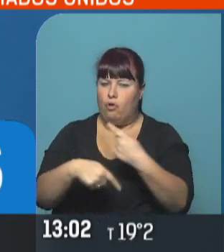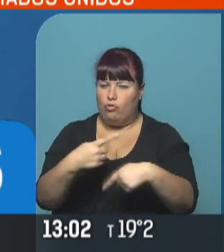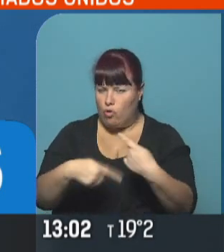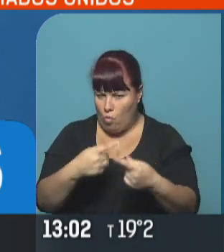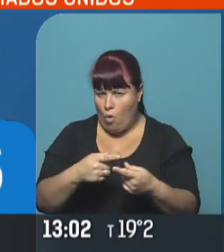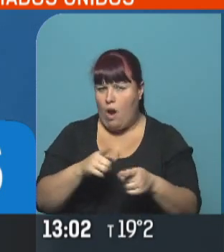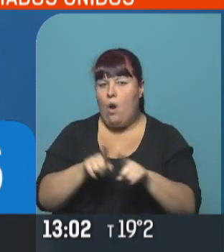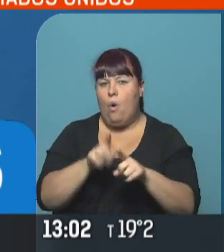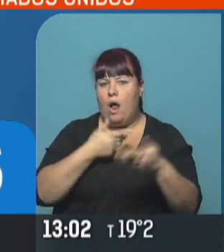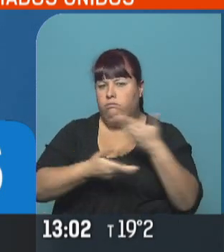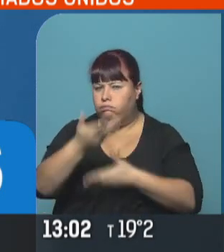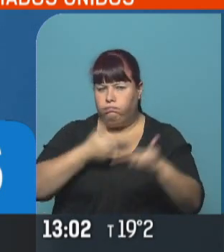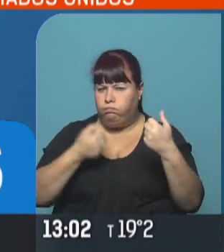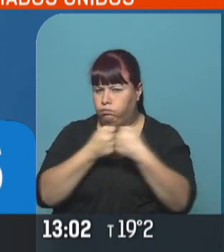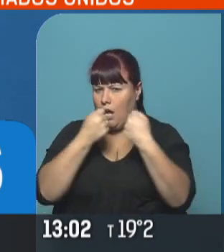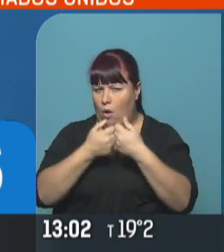de forma mancomunada.